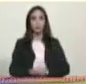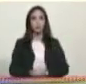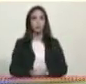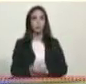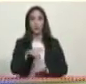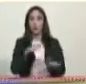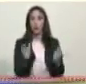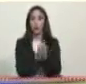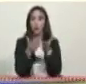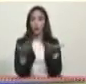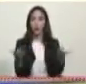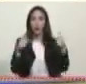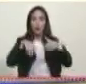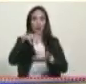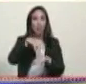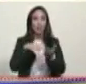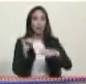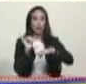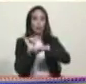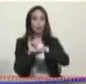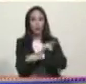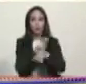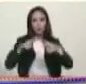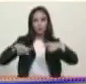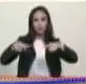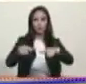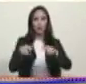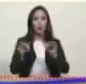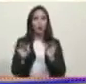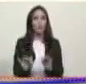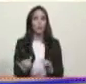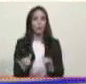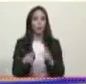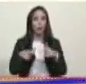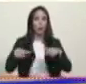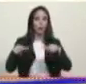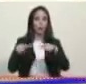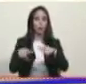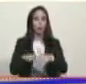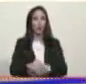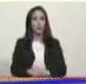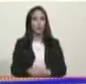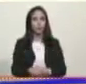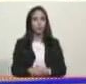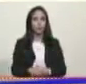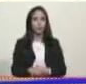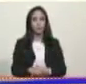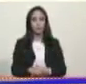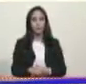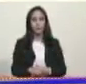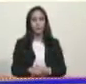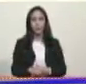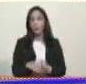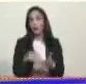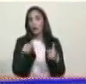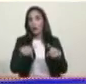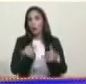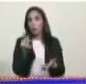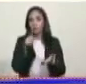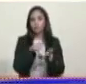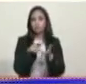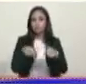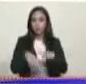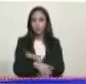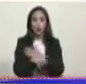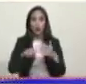desde Cumaná, Estado Sucre, en las instalaciones del astillero Astibasca, donde estamos efectuando